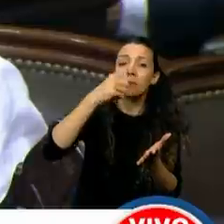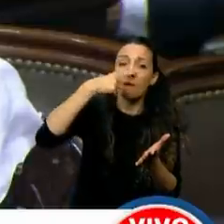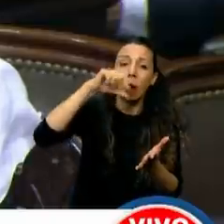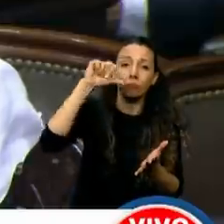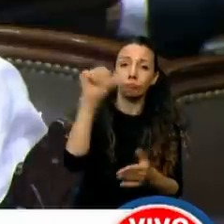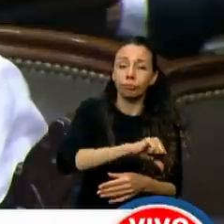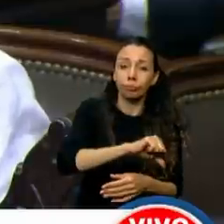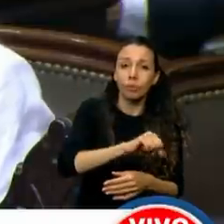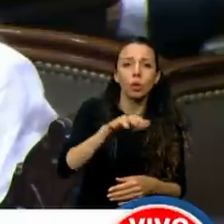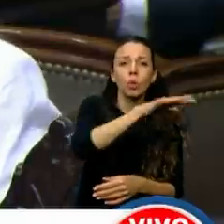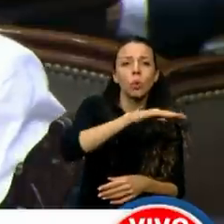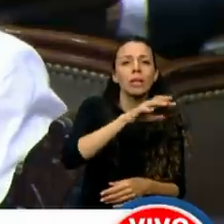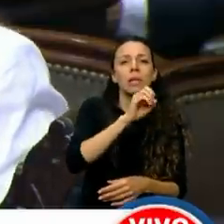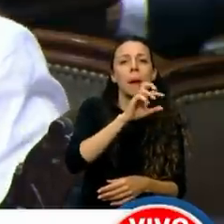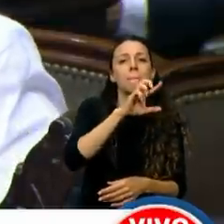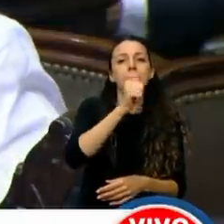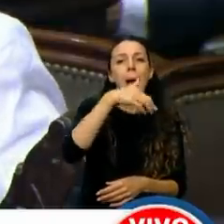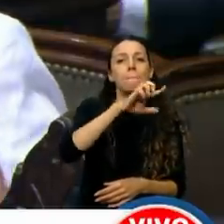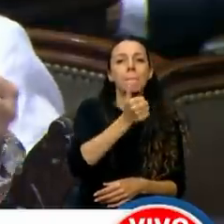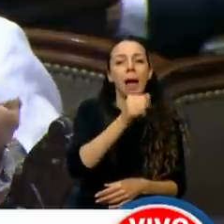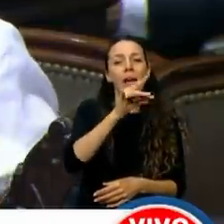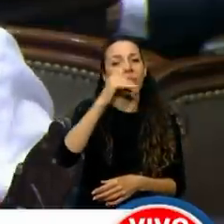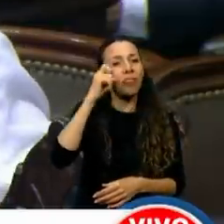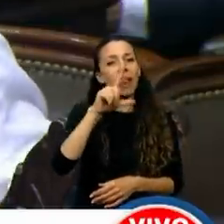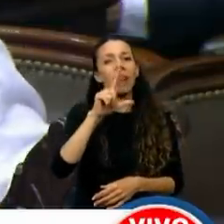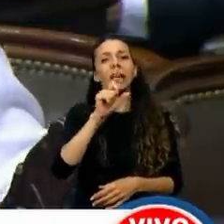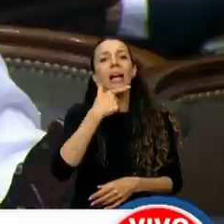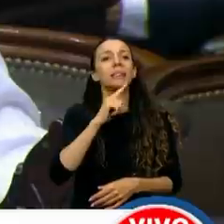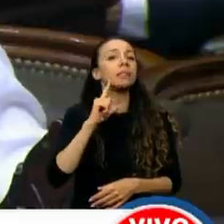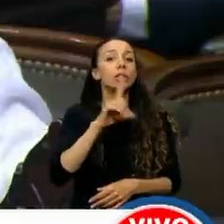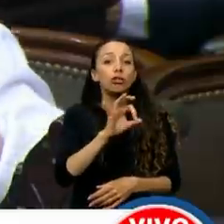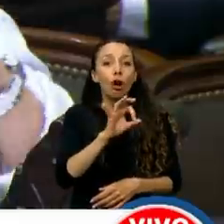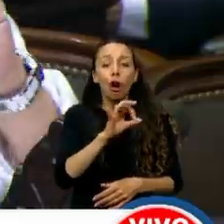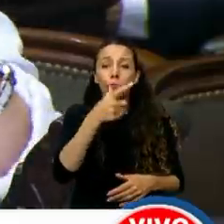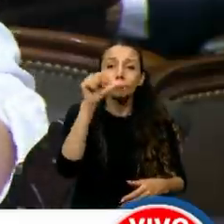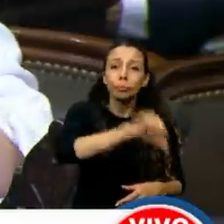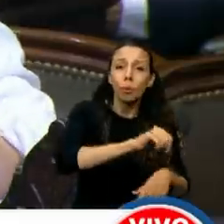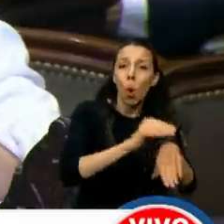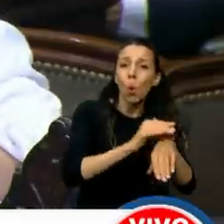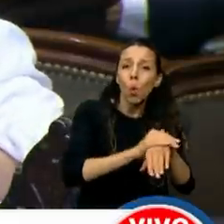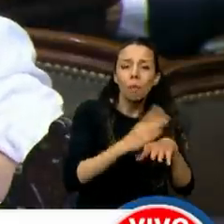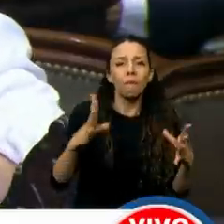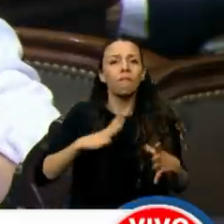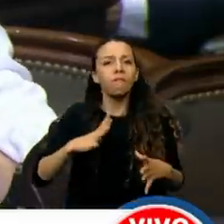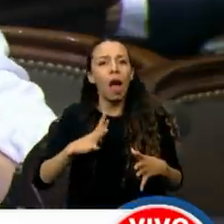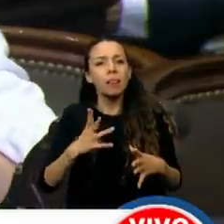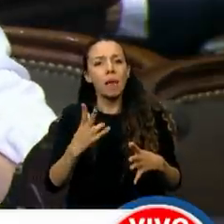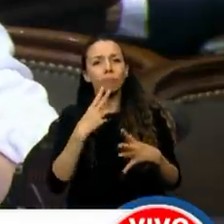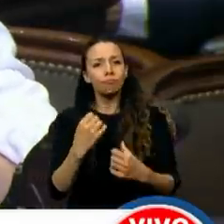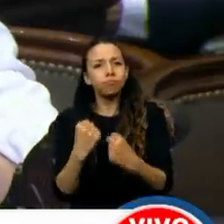pampa del castillo justamente por la ausencia de esta infraestructura o también han quedado afuera